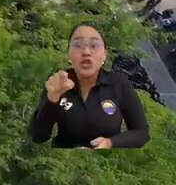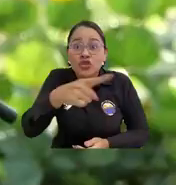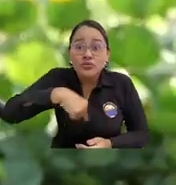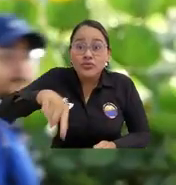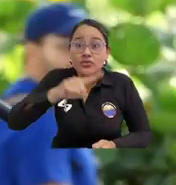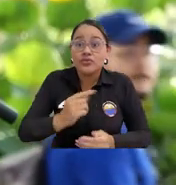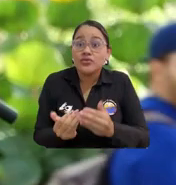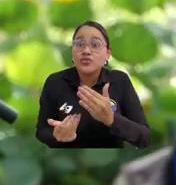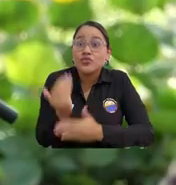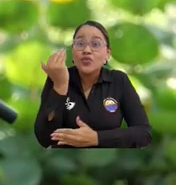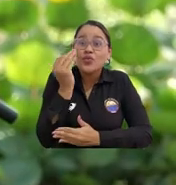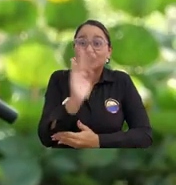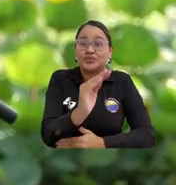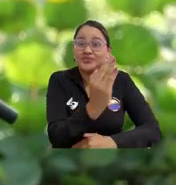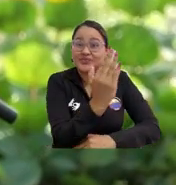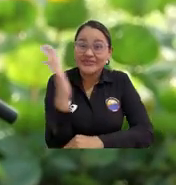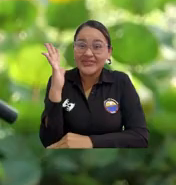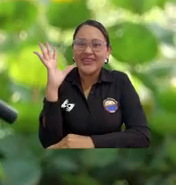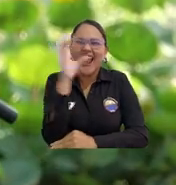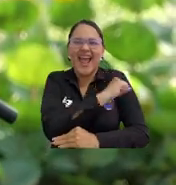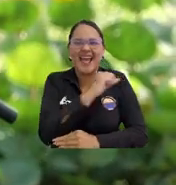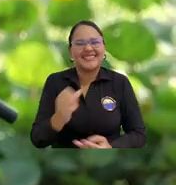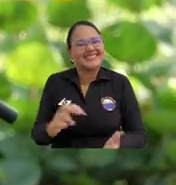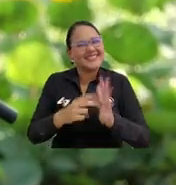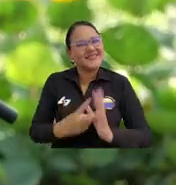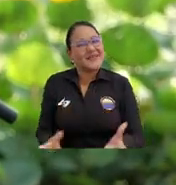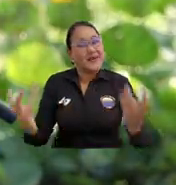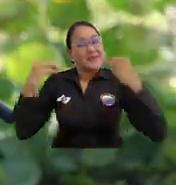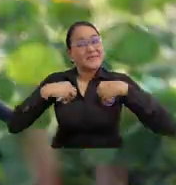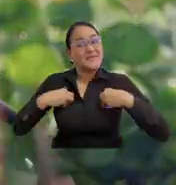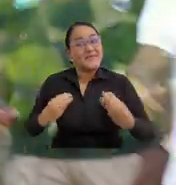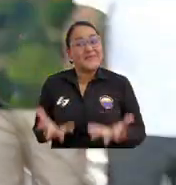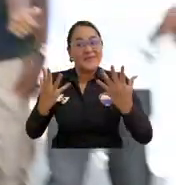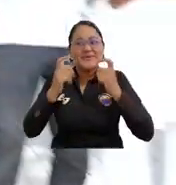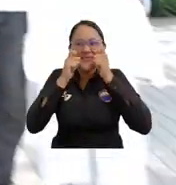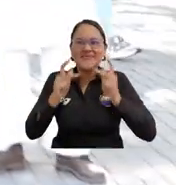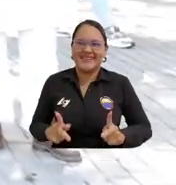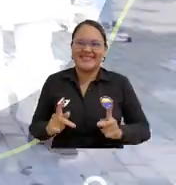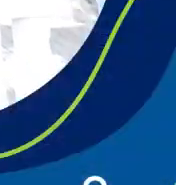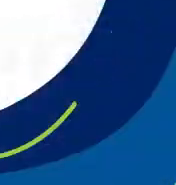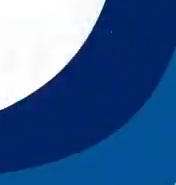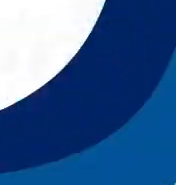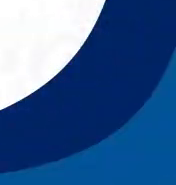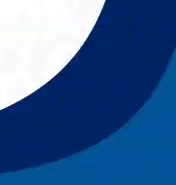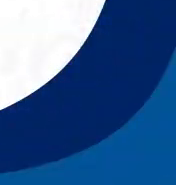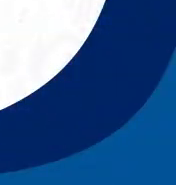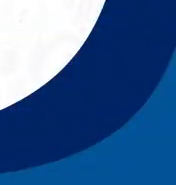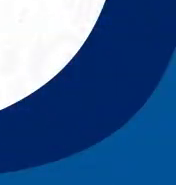vida a un árbol, estamos dándole vida a los seres humanos y vida a esa naturaleza.